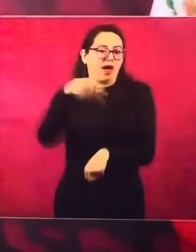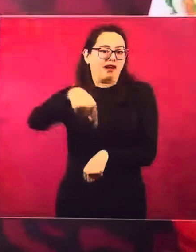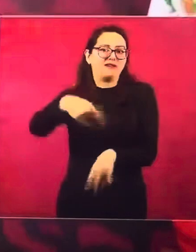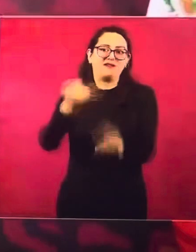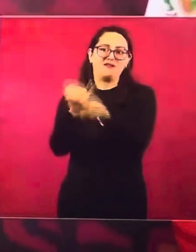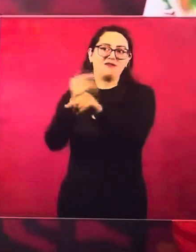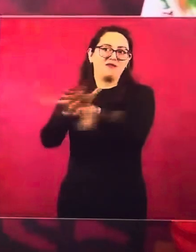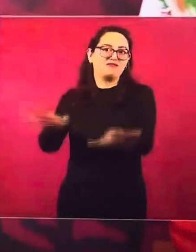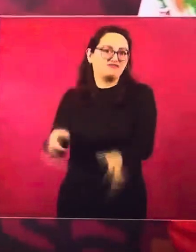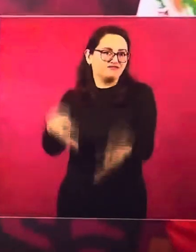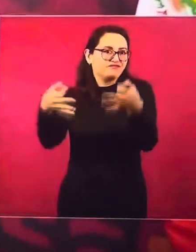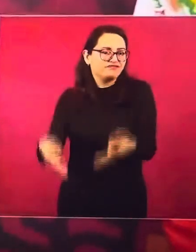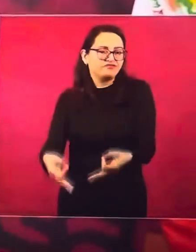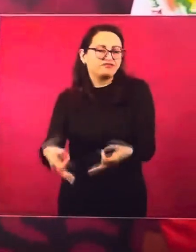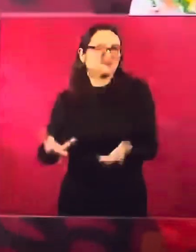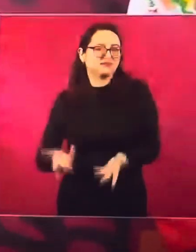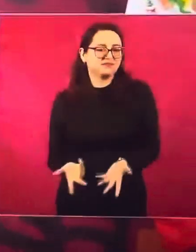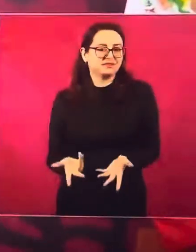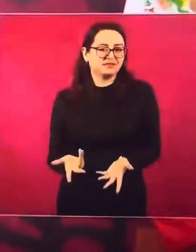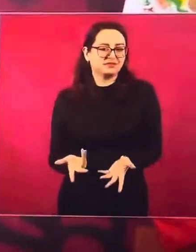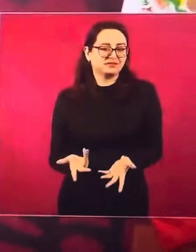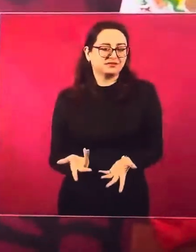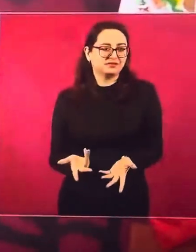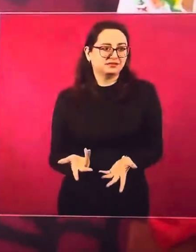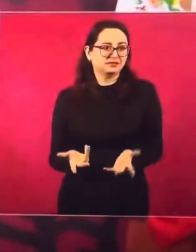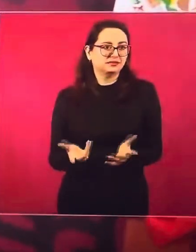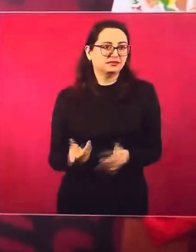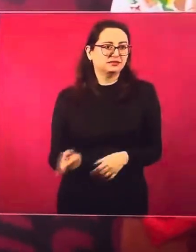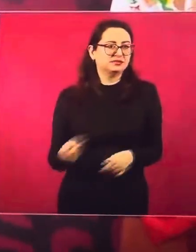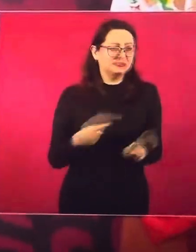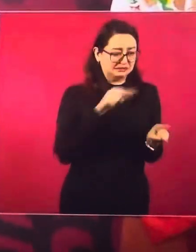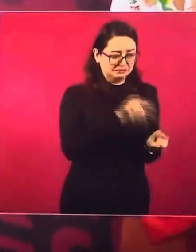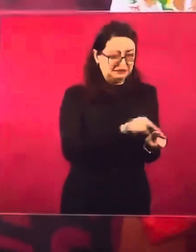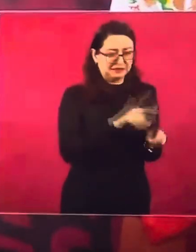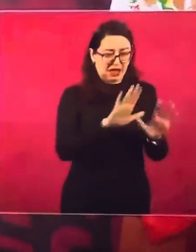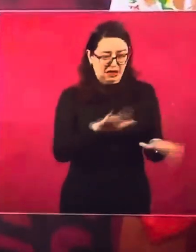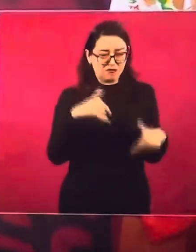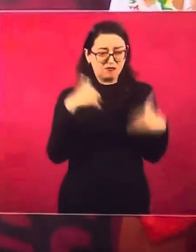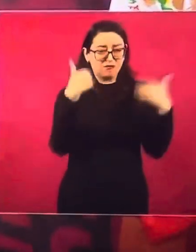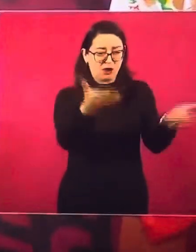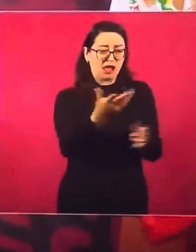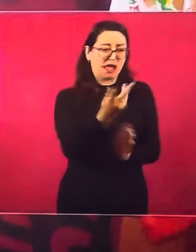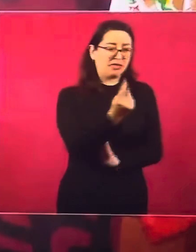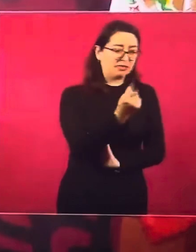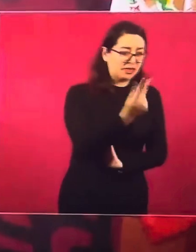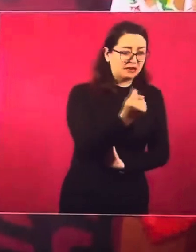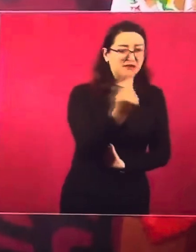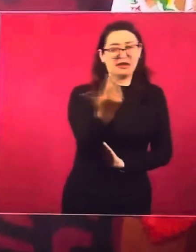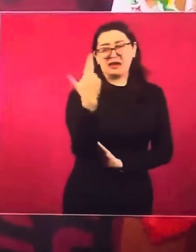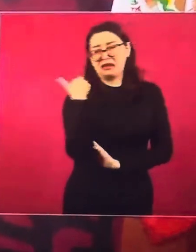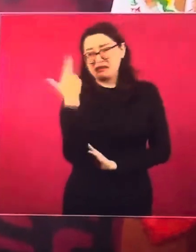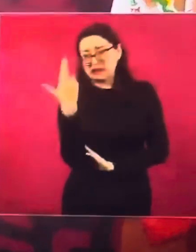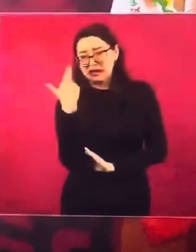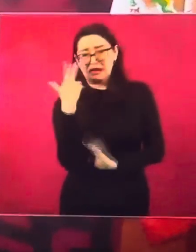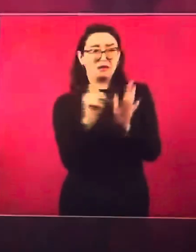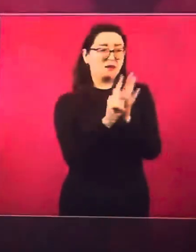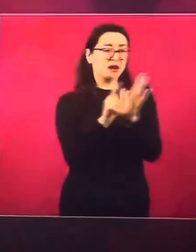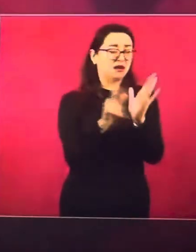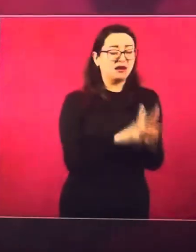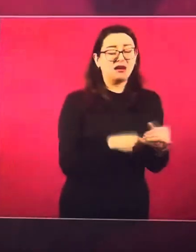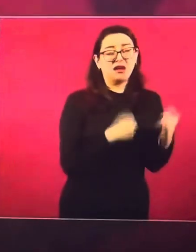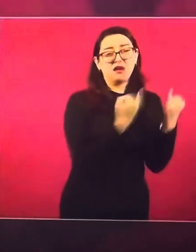O es una opinión distinta, porque todo lo demás es un coro.